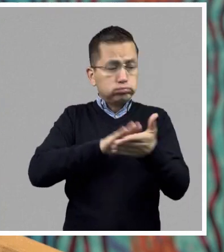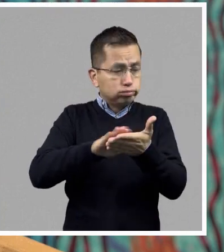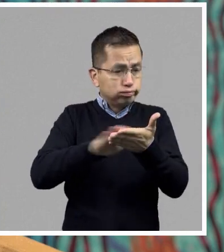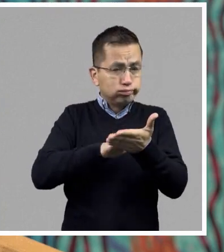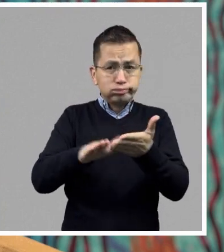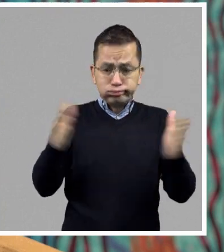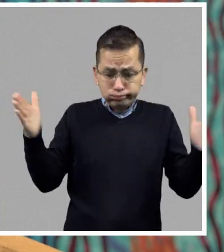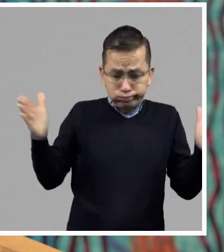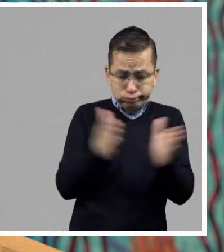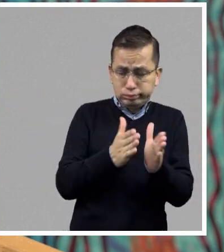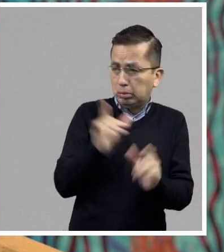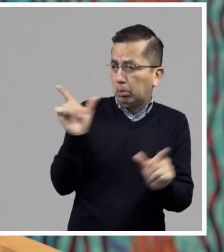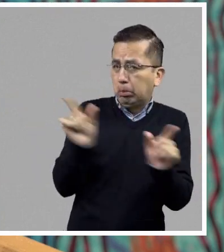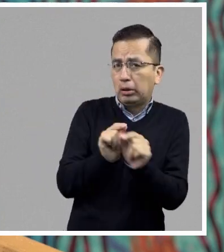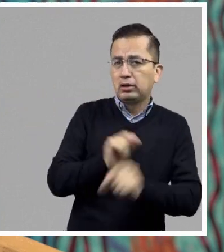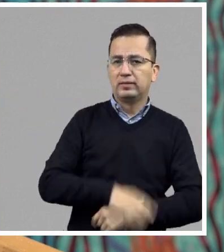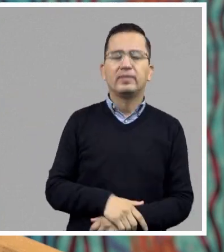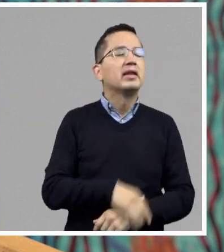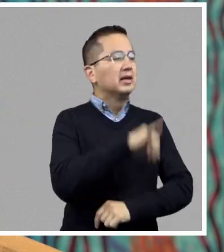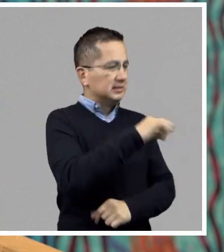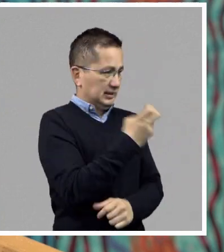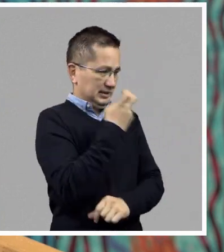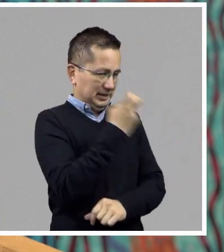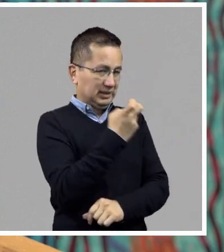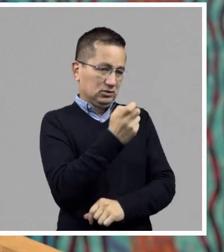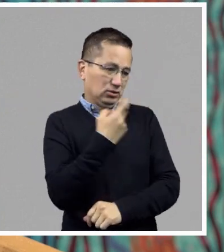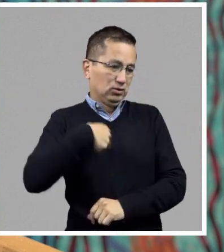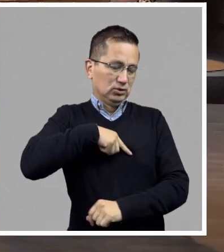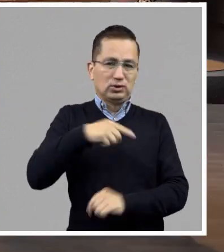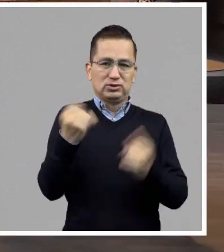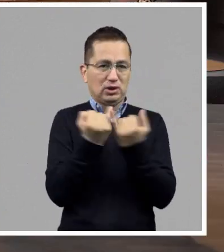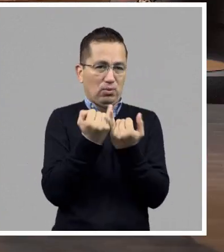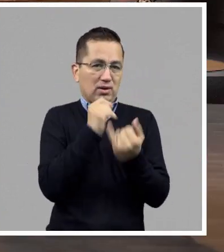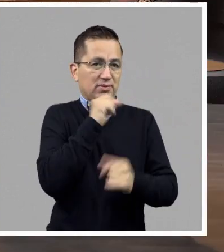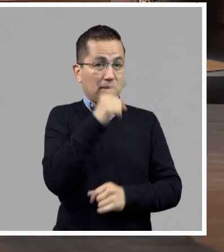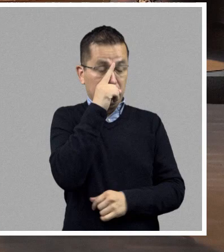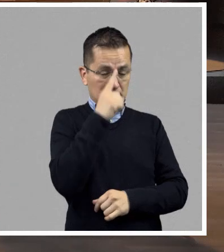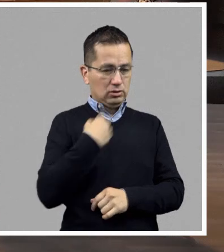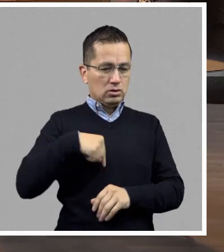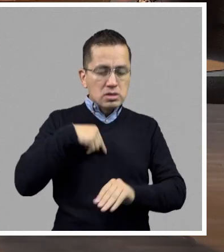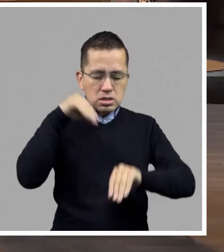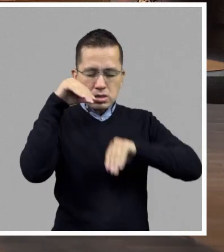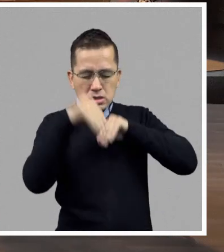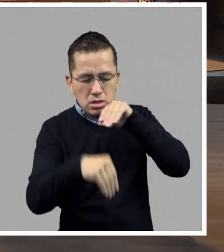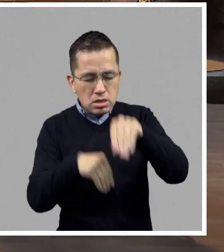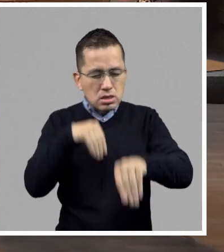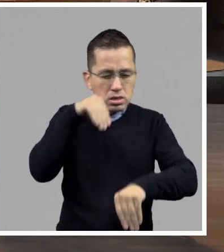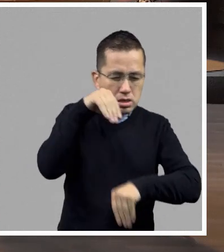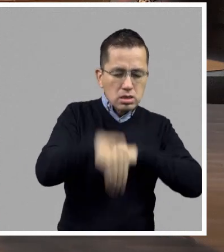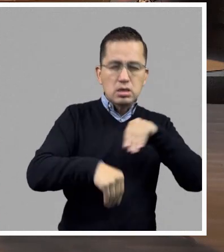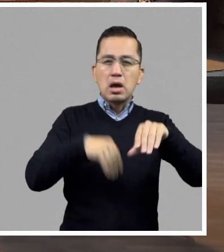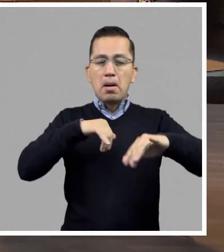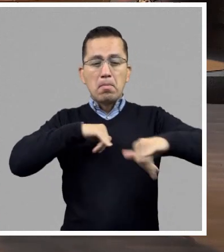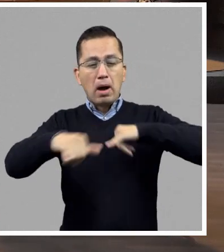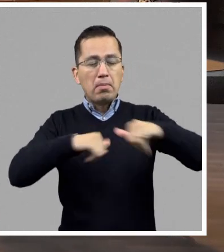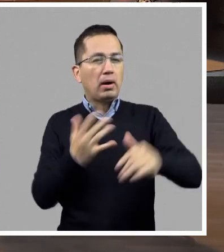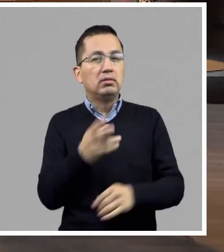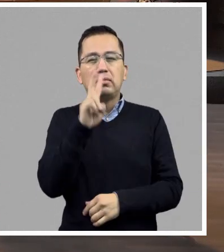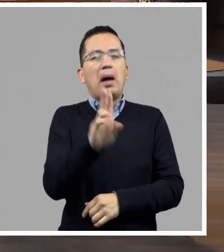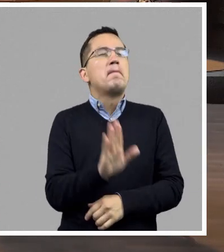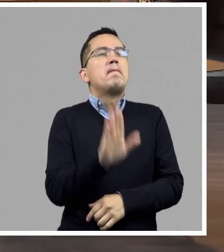sirve la basura lo mismo pasa con eso no y es un trabajo de hormigas realmente esta cosa de